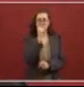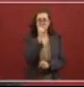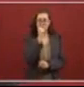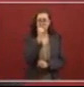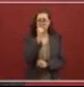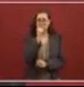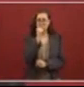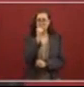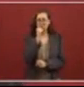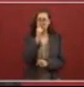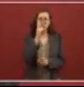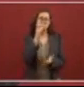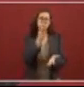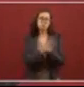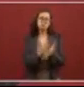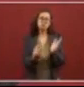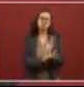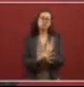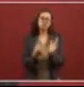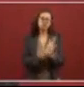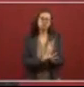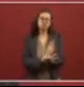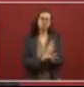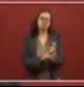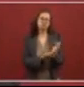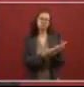pues eran fierros viejos.